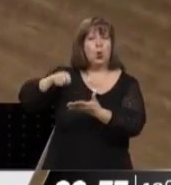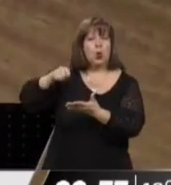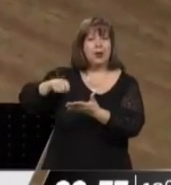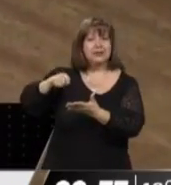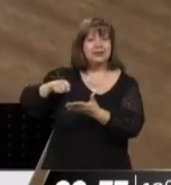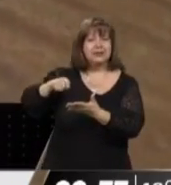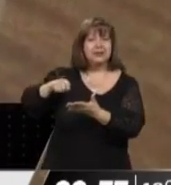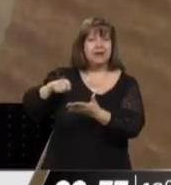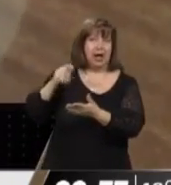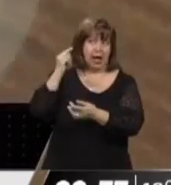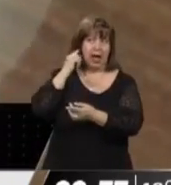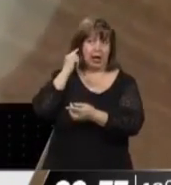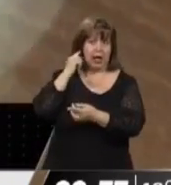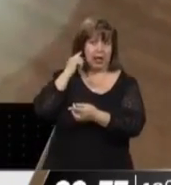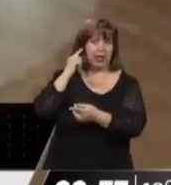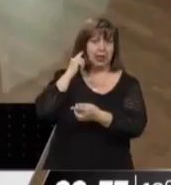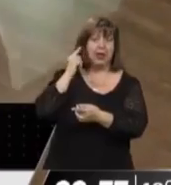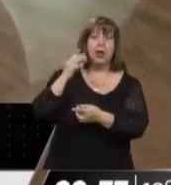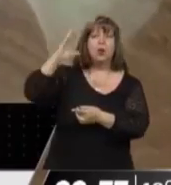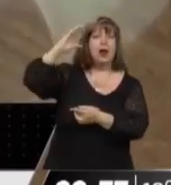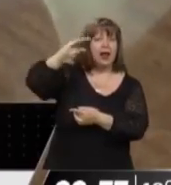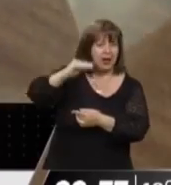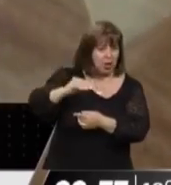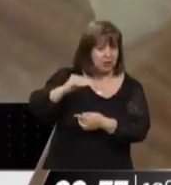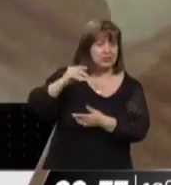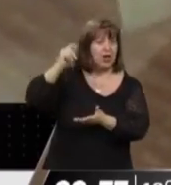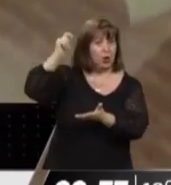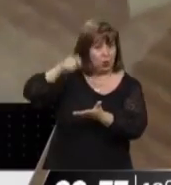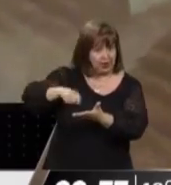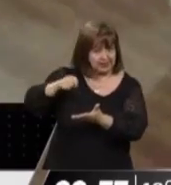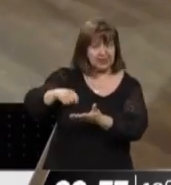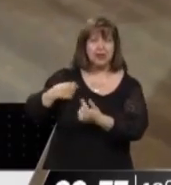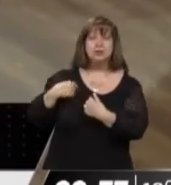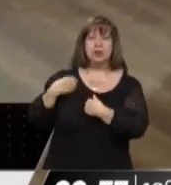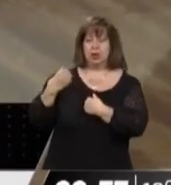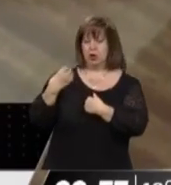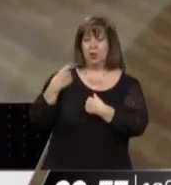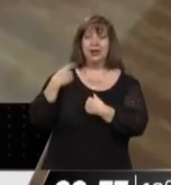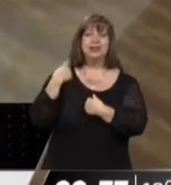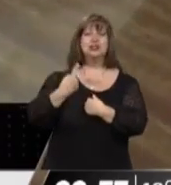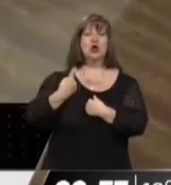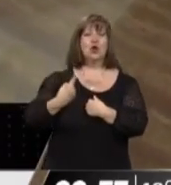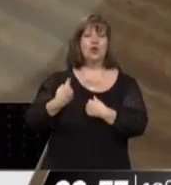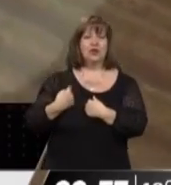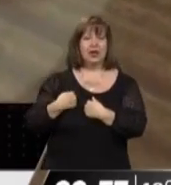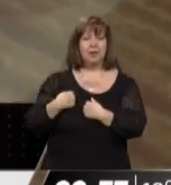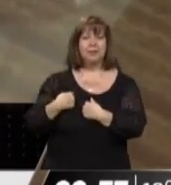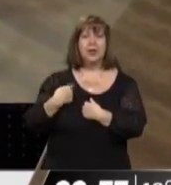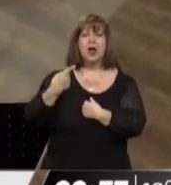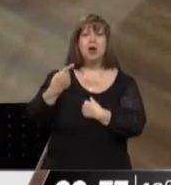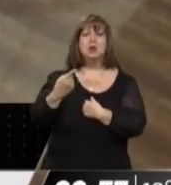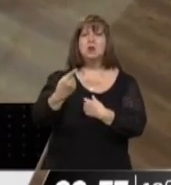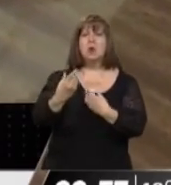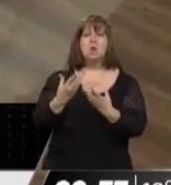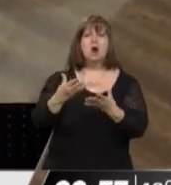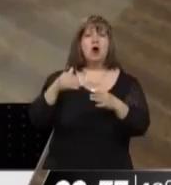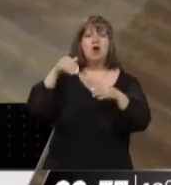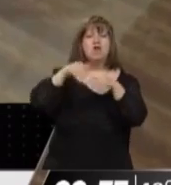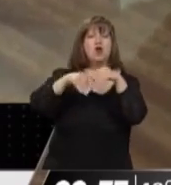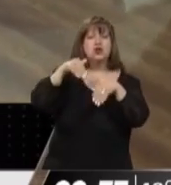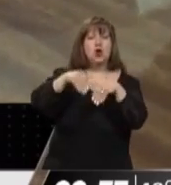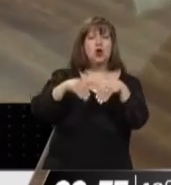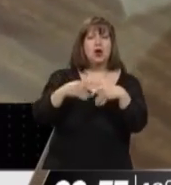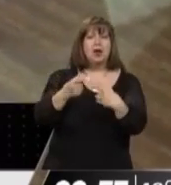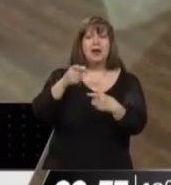tiene retorno al juez pueden preguntarle a él Buenas noches Sofía le habla quería preguntarle cómo va a ser el voto asistido teniendo